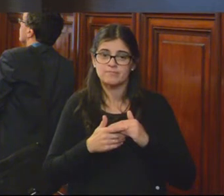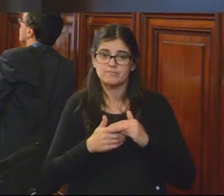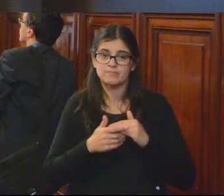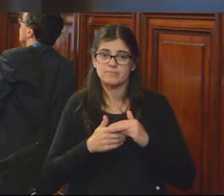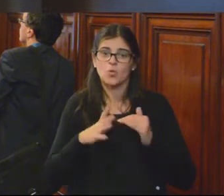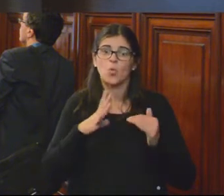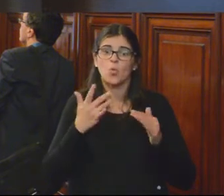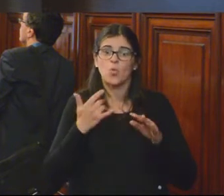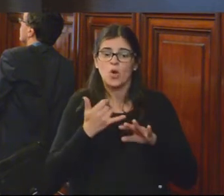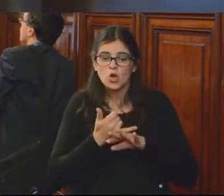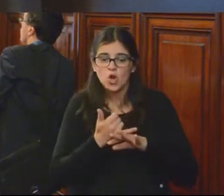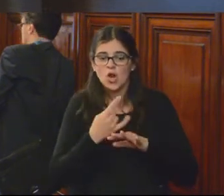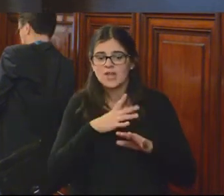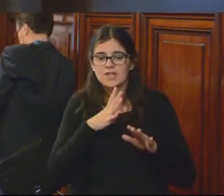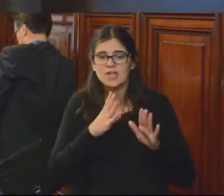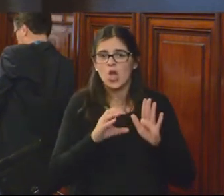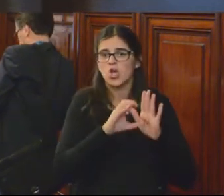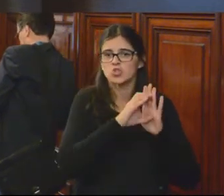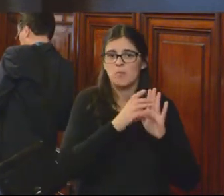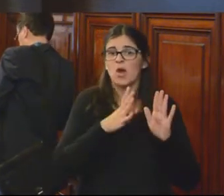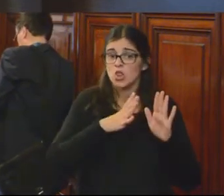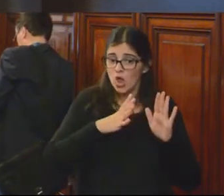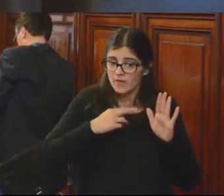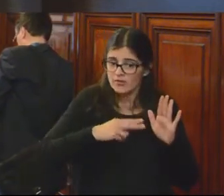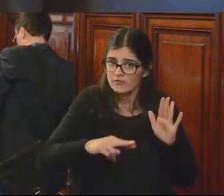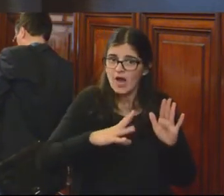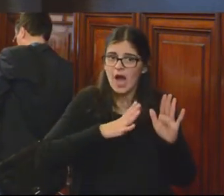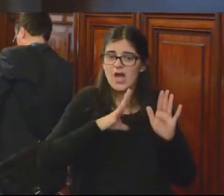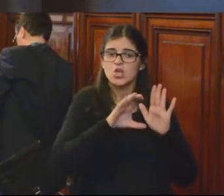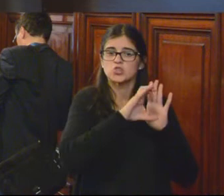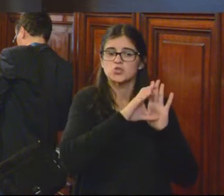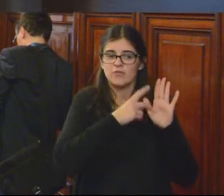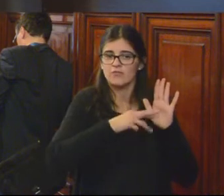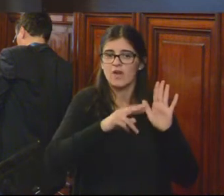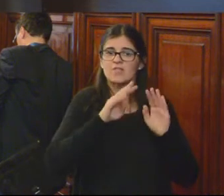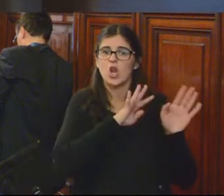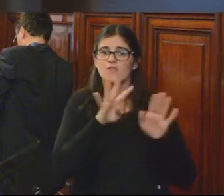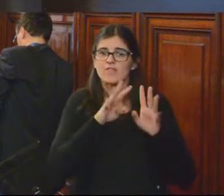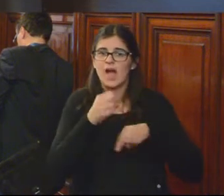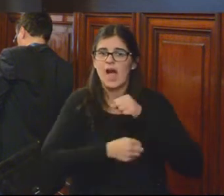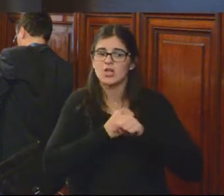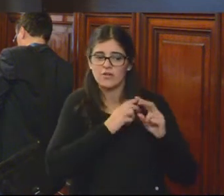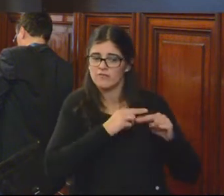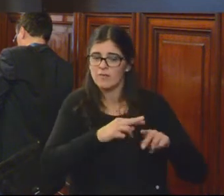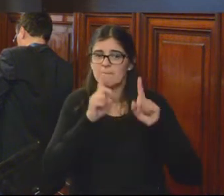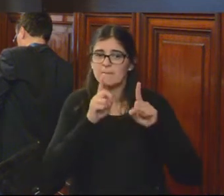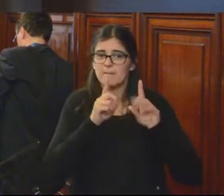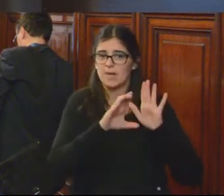Una norma infraconstitucional, porque todavía se supone que rige la Constitución del 99.